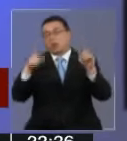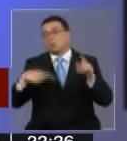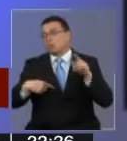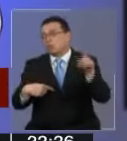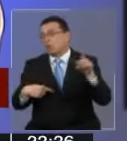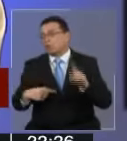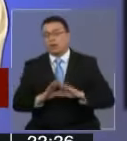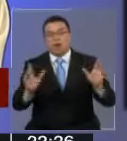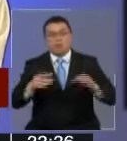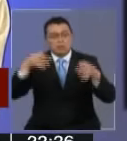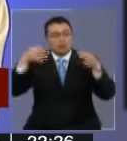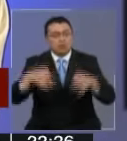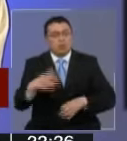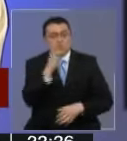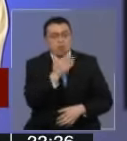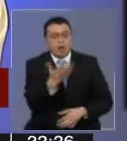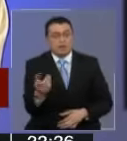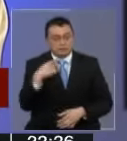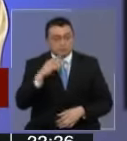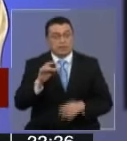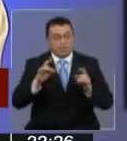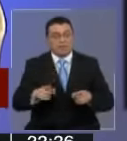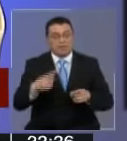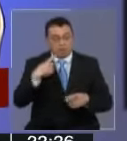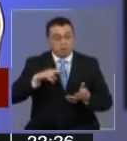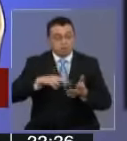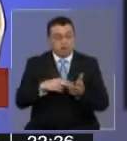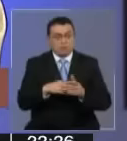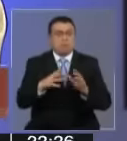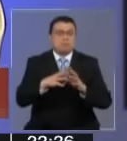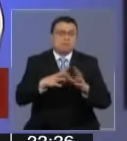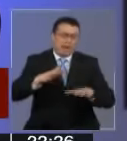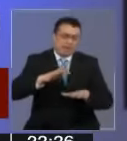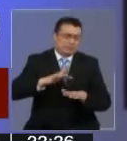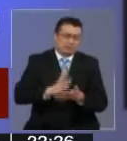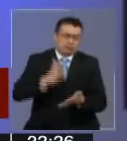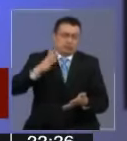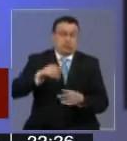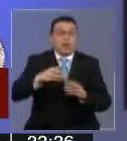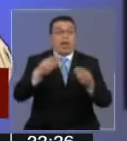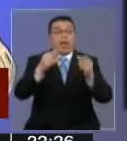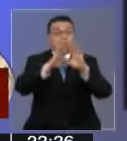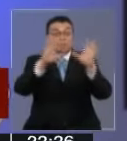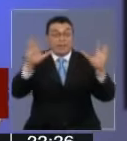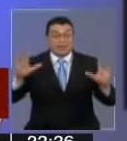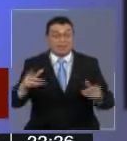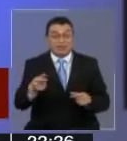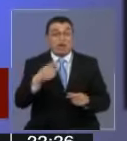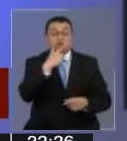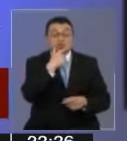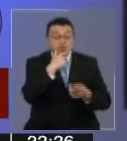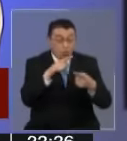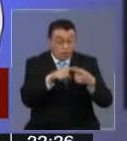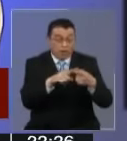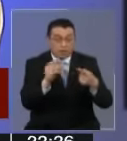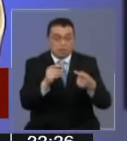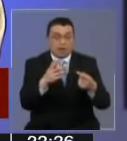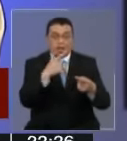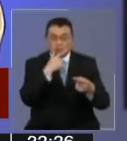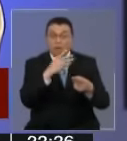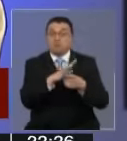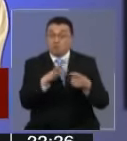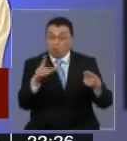en el asunto, hay que comportarse como si la crisis fuese mucho más radical en términos ambientales, incluso de lo que se sospecha que es, que ya es bastante.